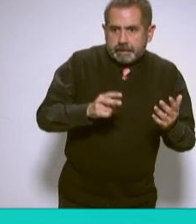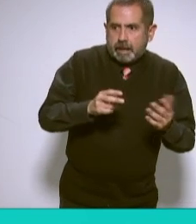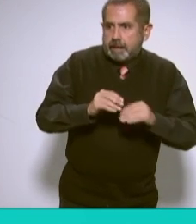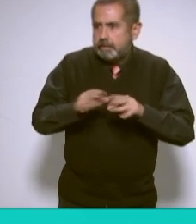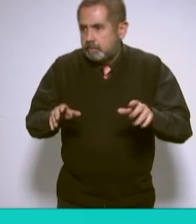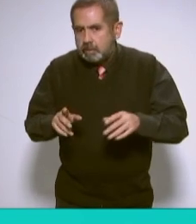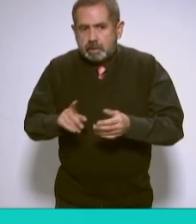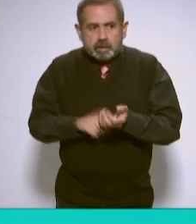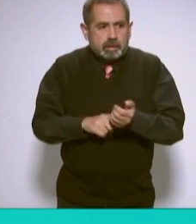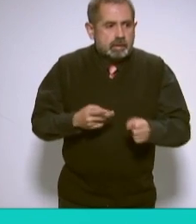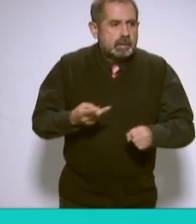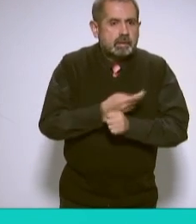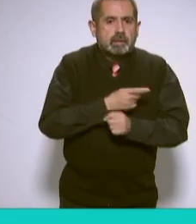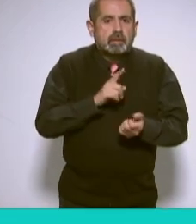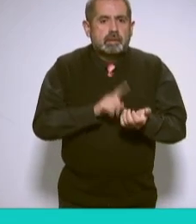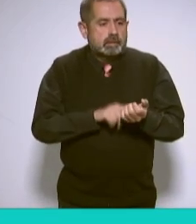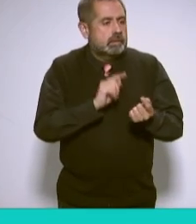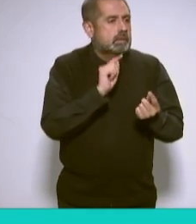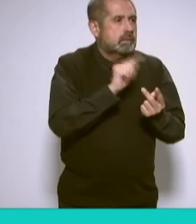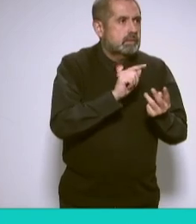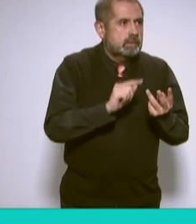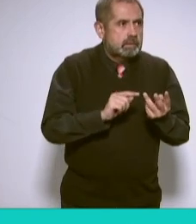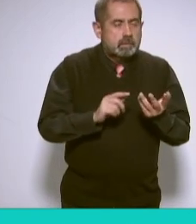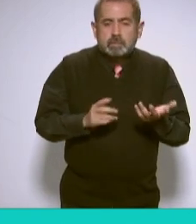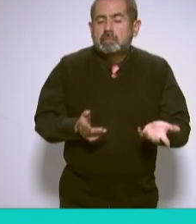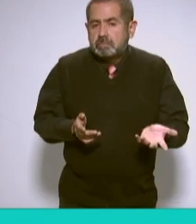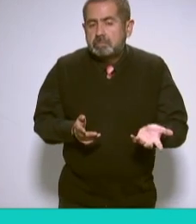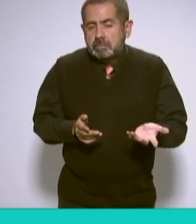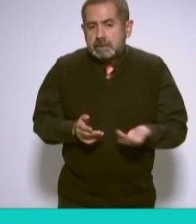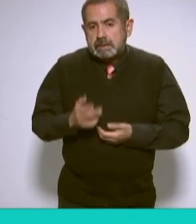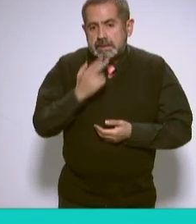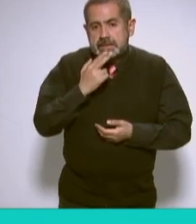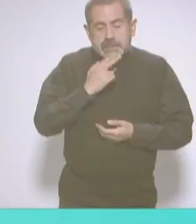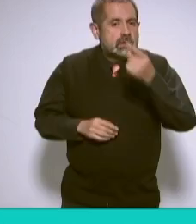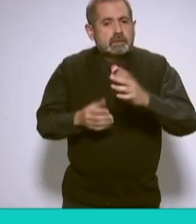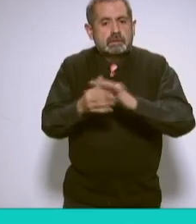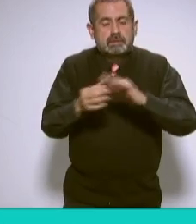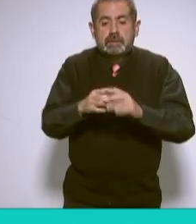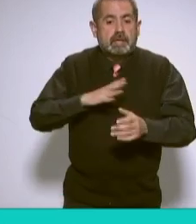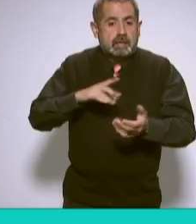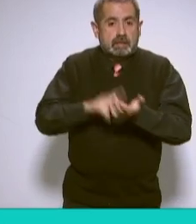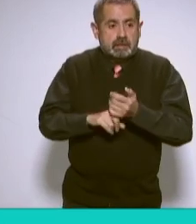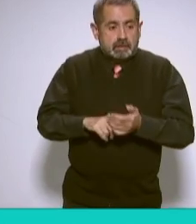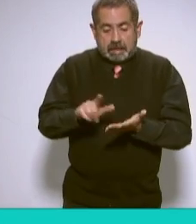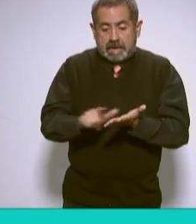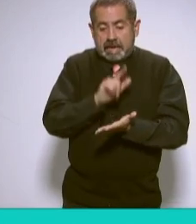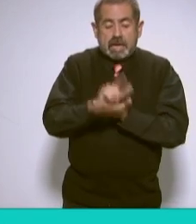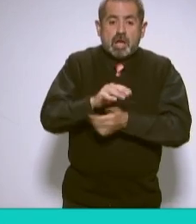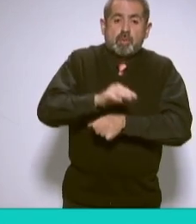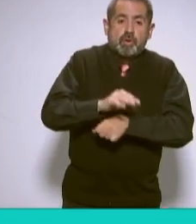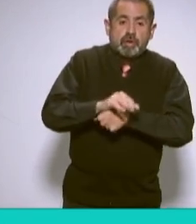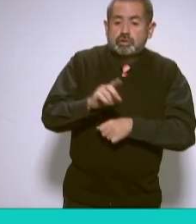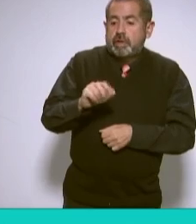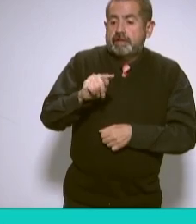algunos elementos básicos, puede hacer la gran diferencia. Tenemos la Ley General de Protección